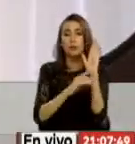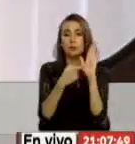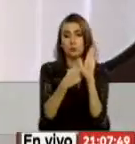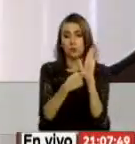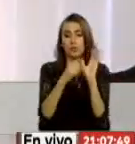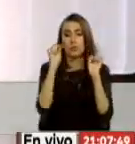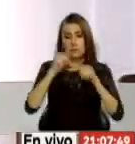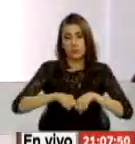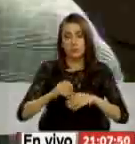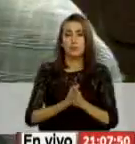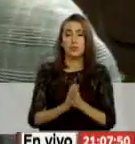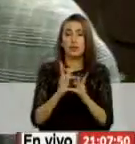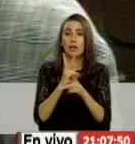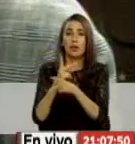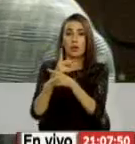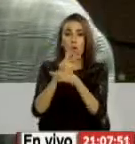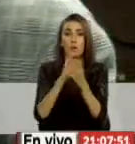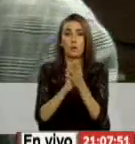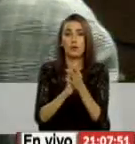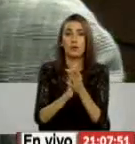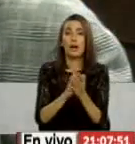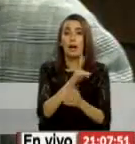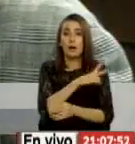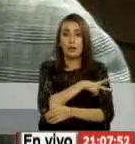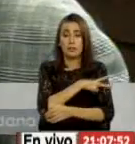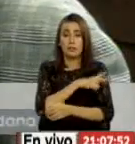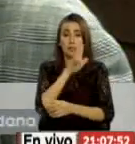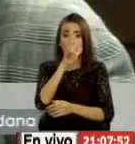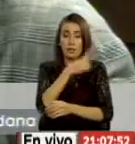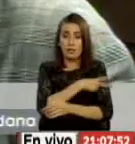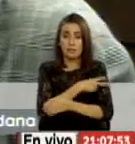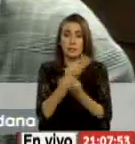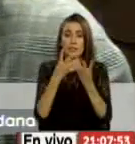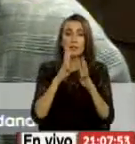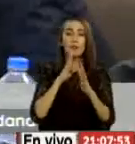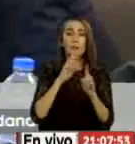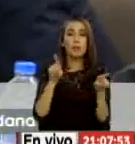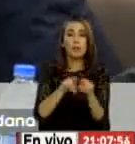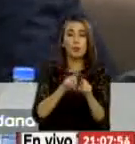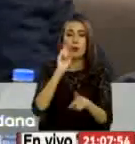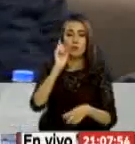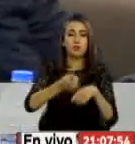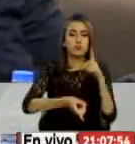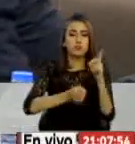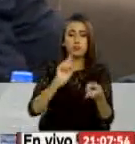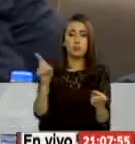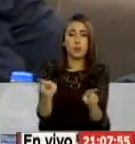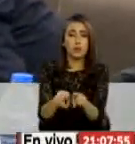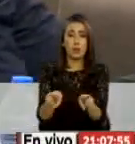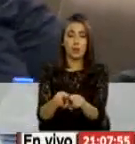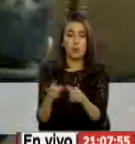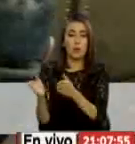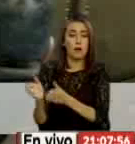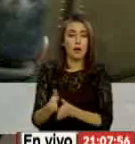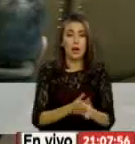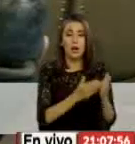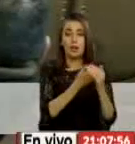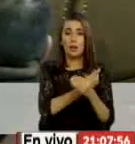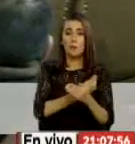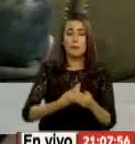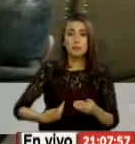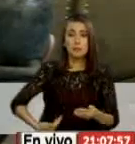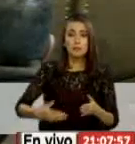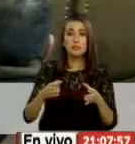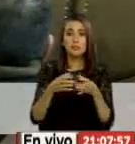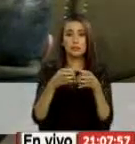Consejo de Participación. Se está hablando en estos términos de un golpe de Estado. A favor de las tesis del presidente, 6 funcionarios de la Casa